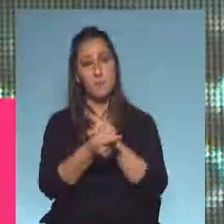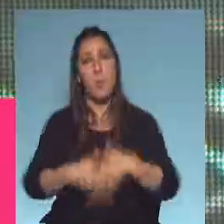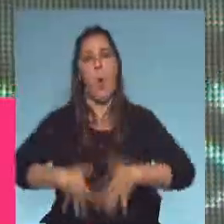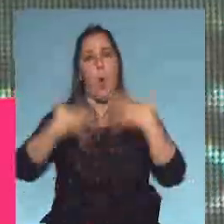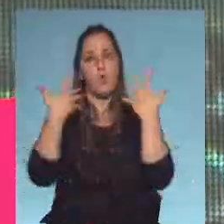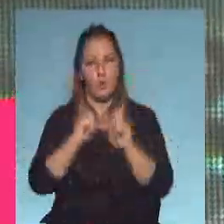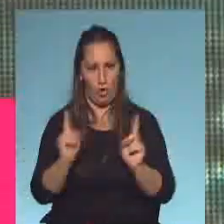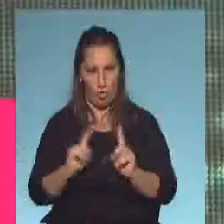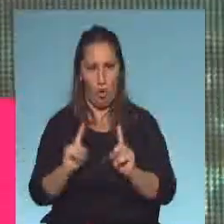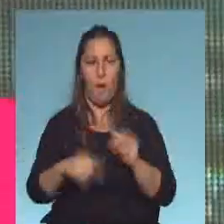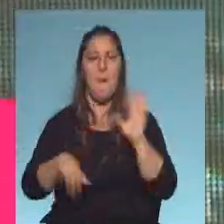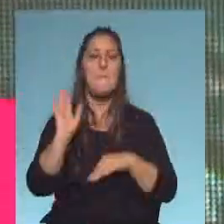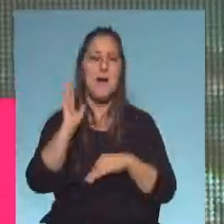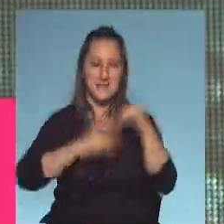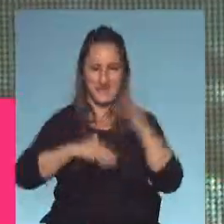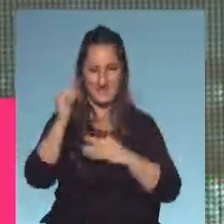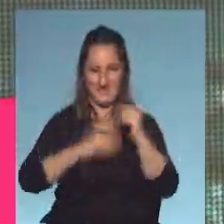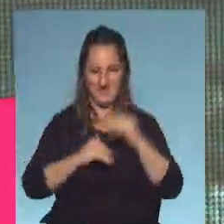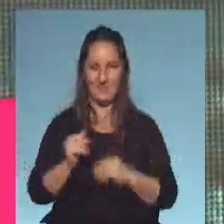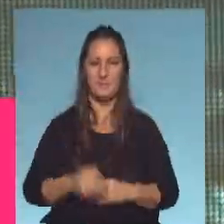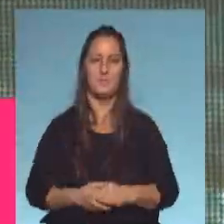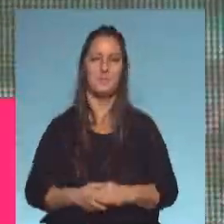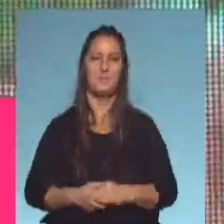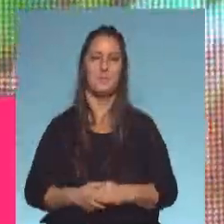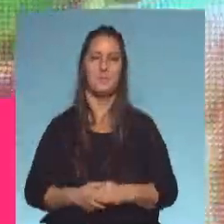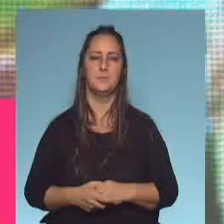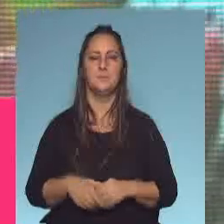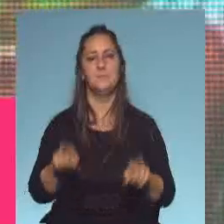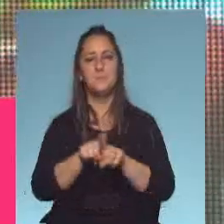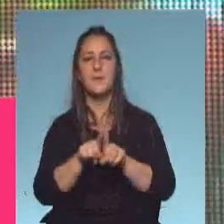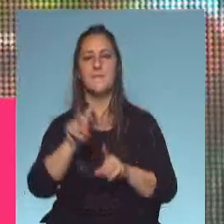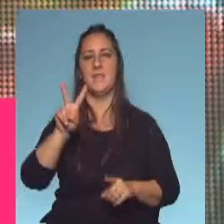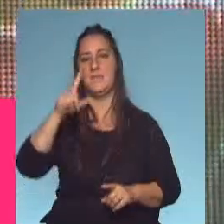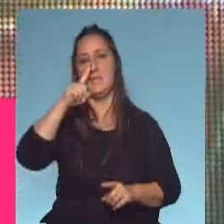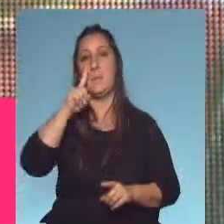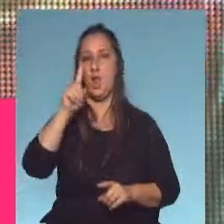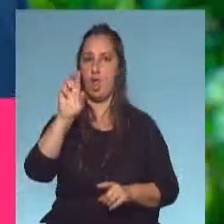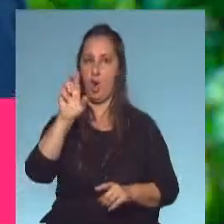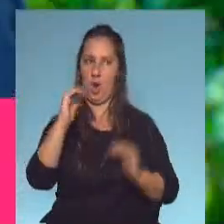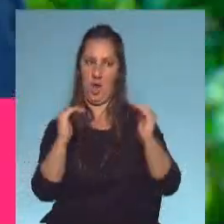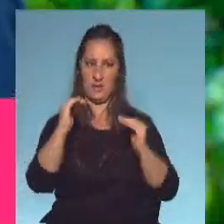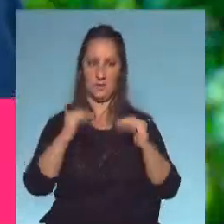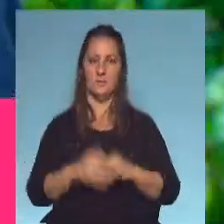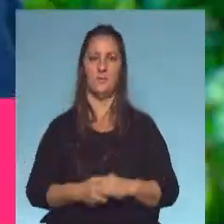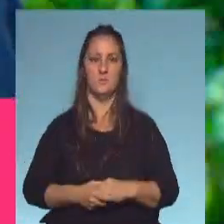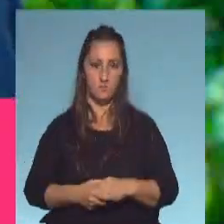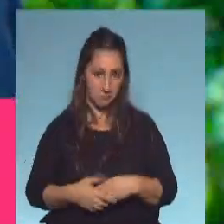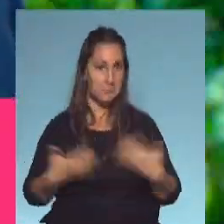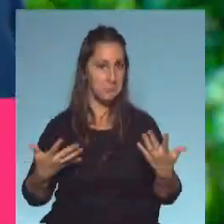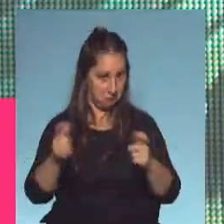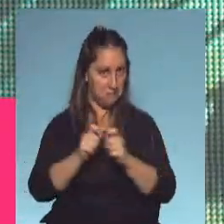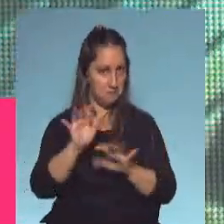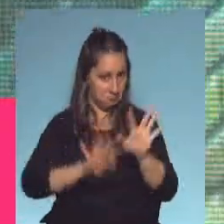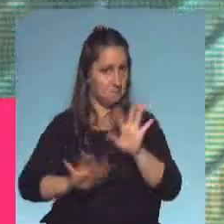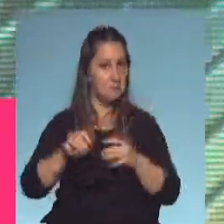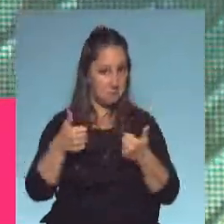mucho, más que nada para construcción, ¿no? Sí, sí, sí. Son el equivalente a 27.000 dólares, más o menos. Bueno, pero para arreglar una casa, todo suma.